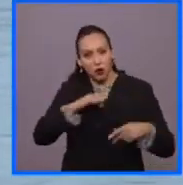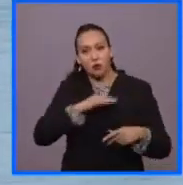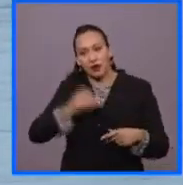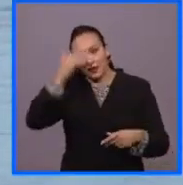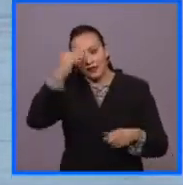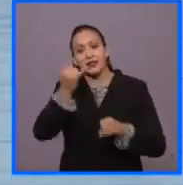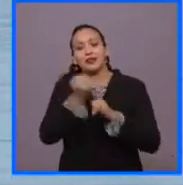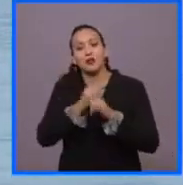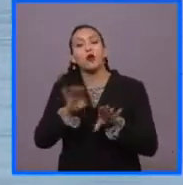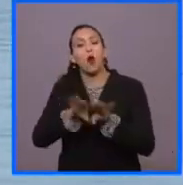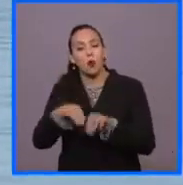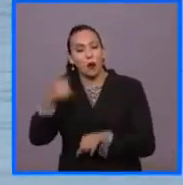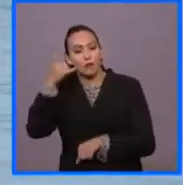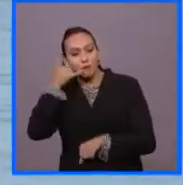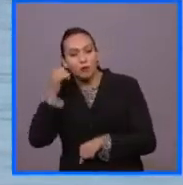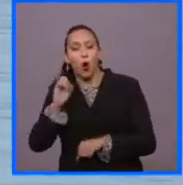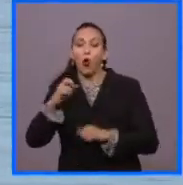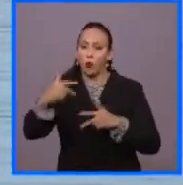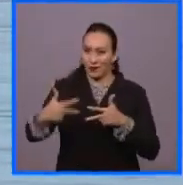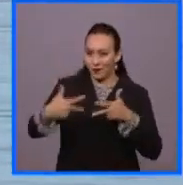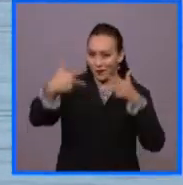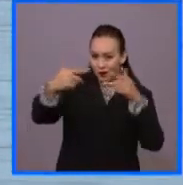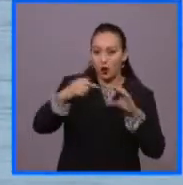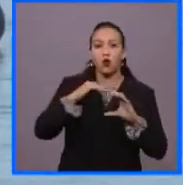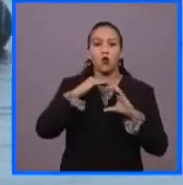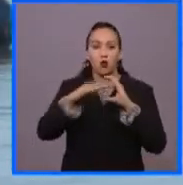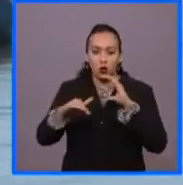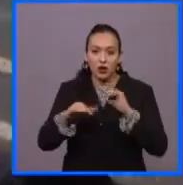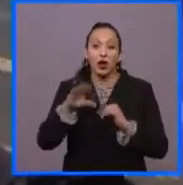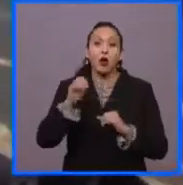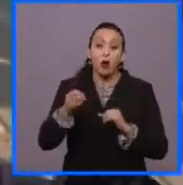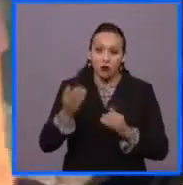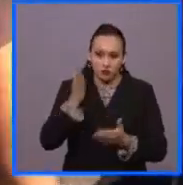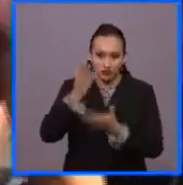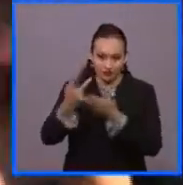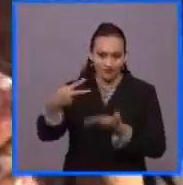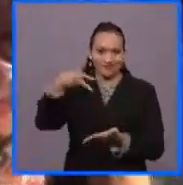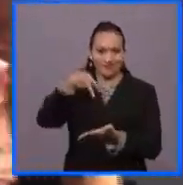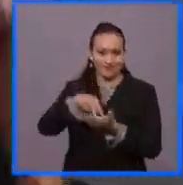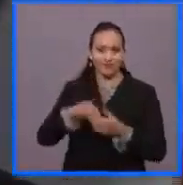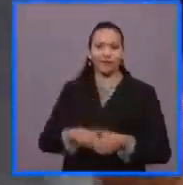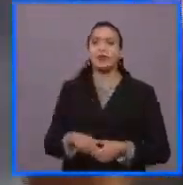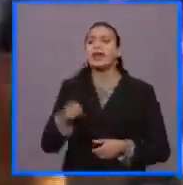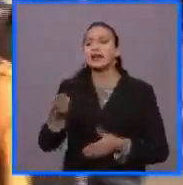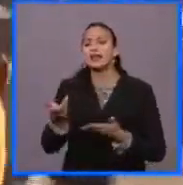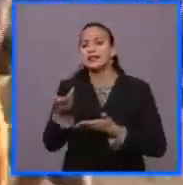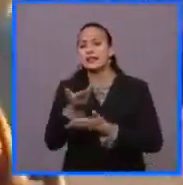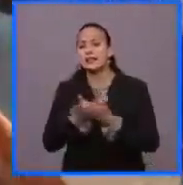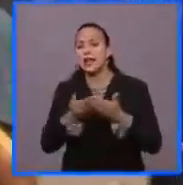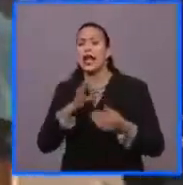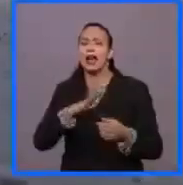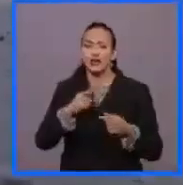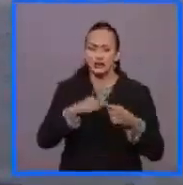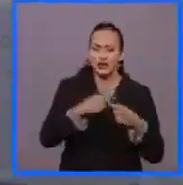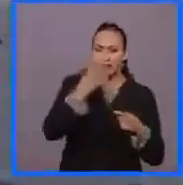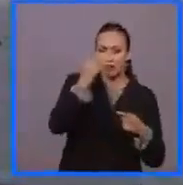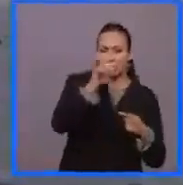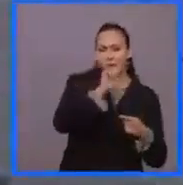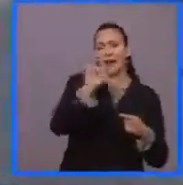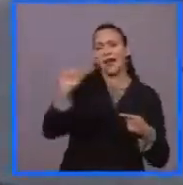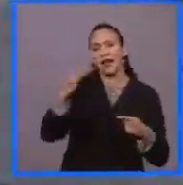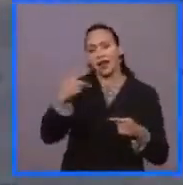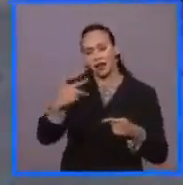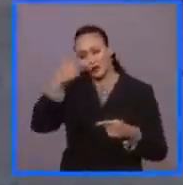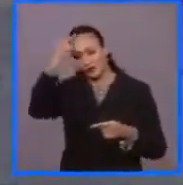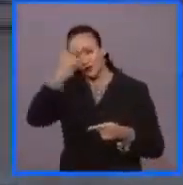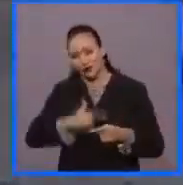vía telefónica, por videollamada, correo y de forma presencial. El servicio se presta de las 9 de la mañana a las